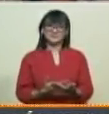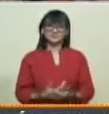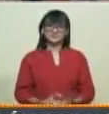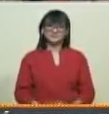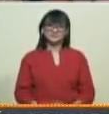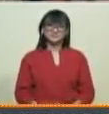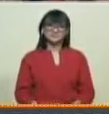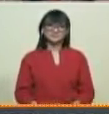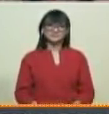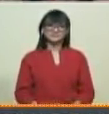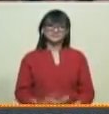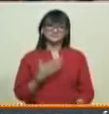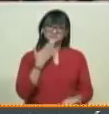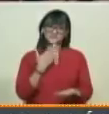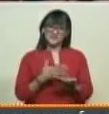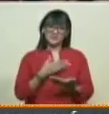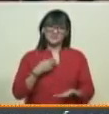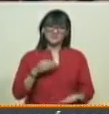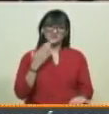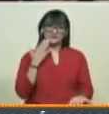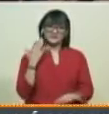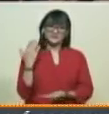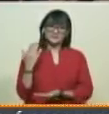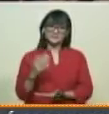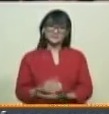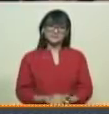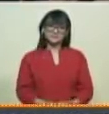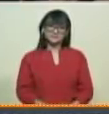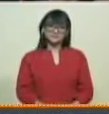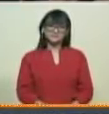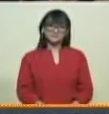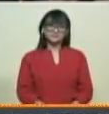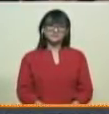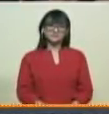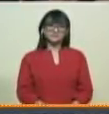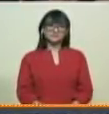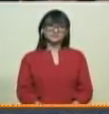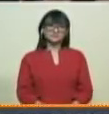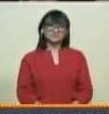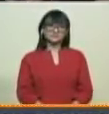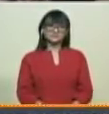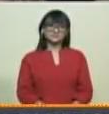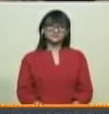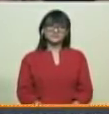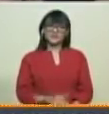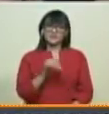gracias presidente siempre muy bien informado de todo